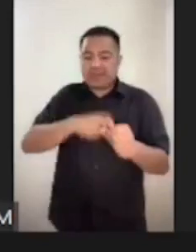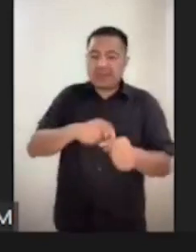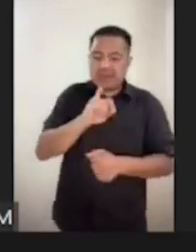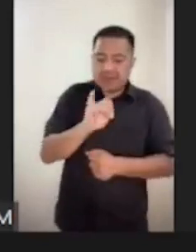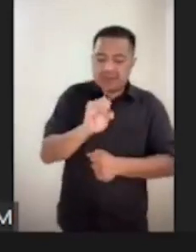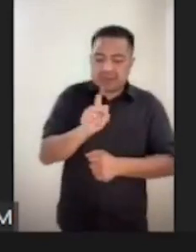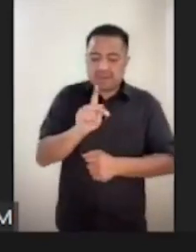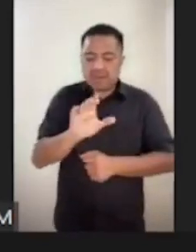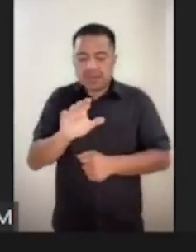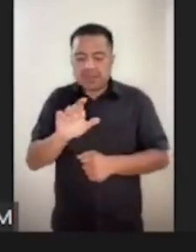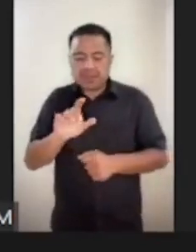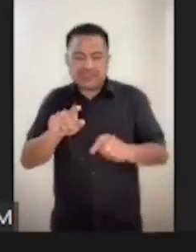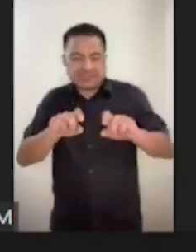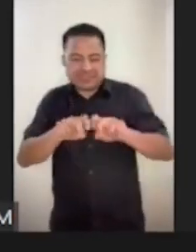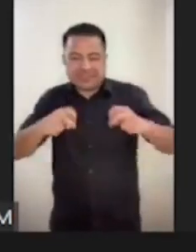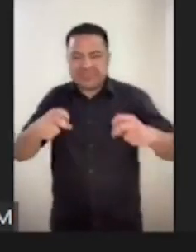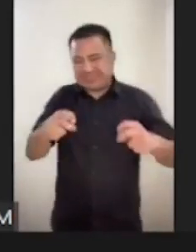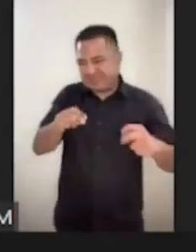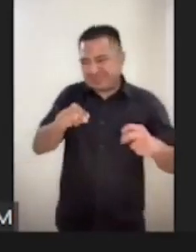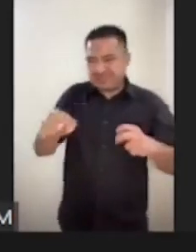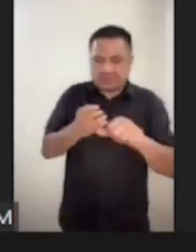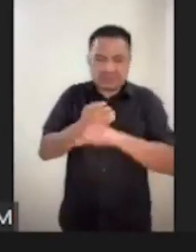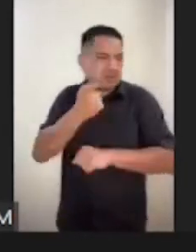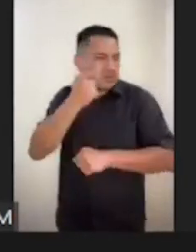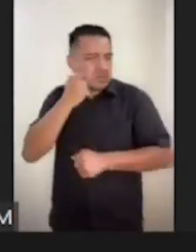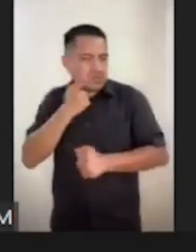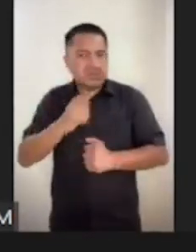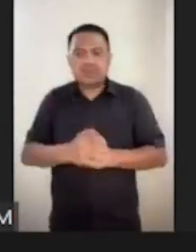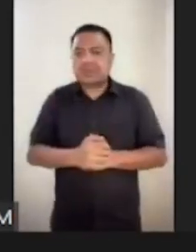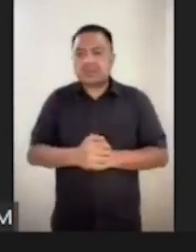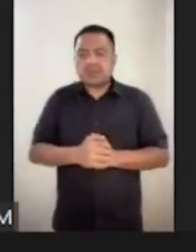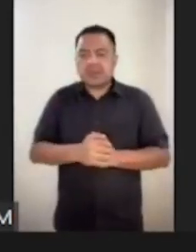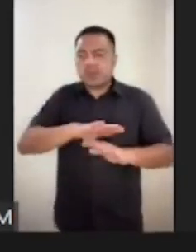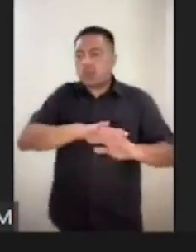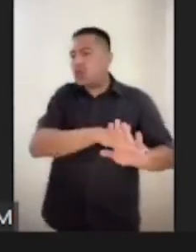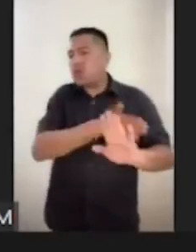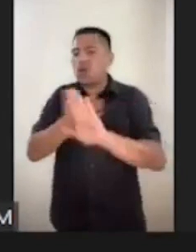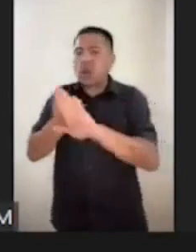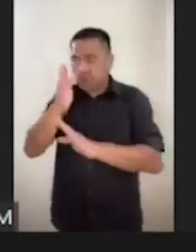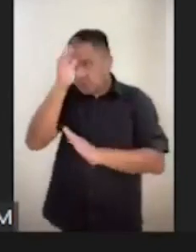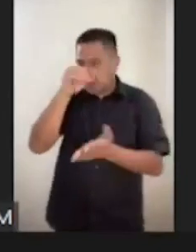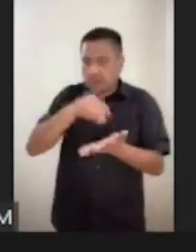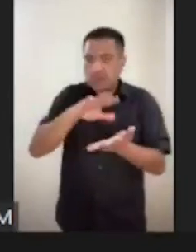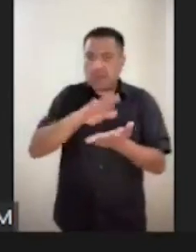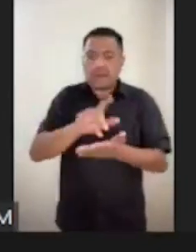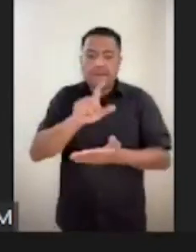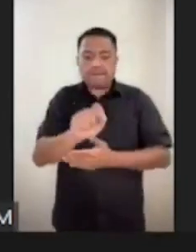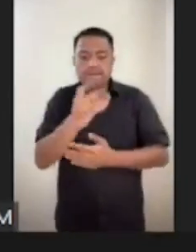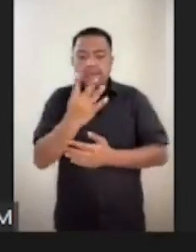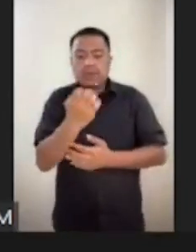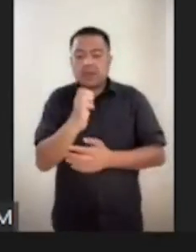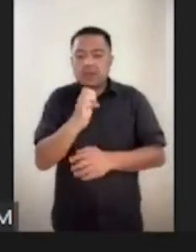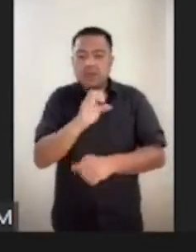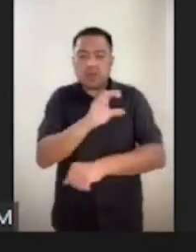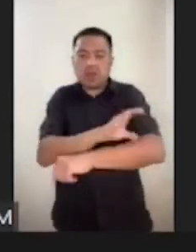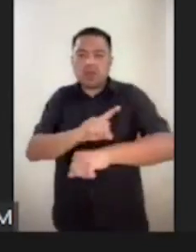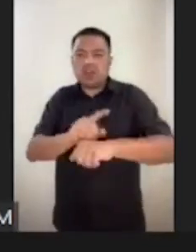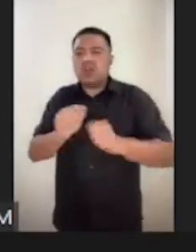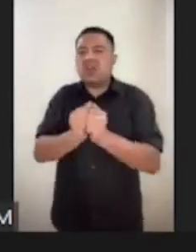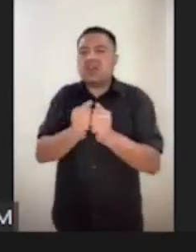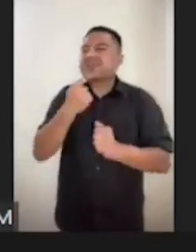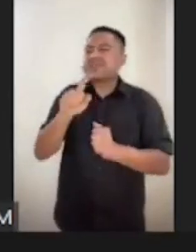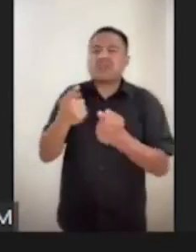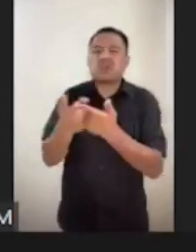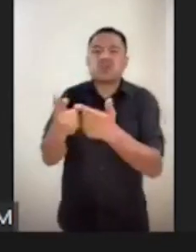del Instituto Electoral y de Participación Ciudadana del Estado de Guerrero, en contra del acuerdo del 24 de enero dictado por la Coordinación de lo